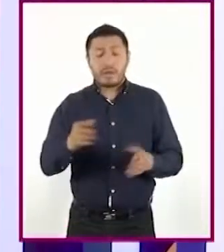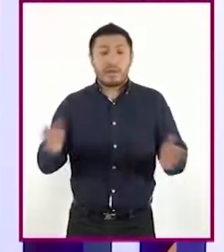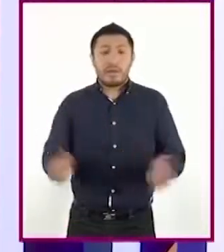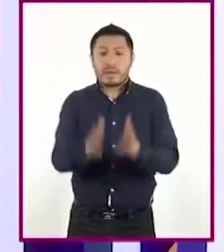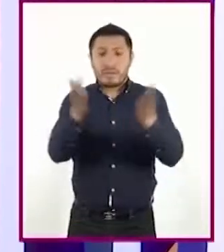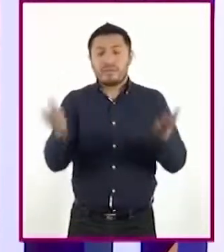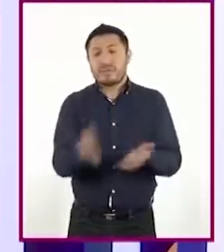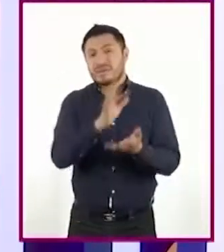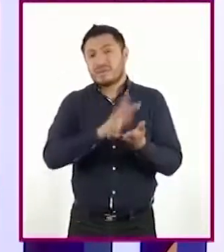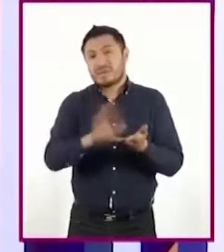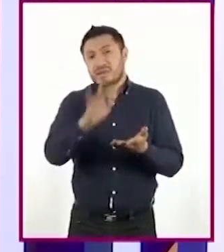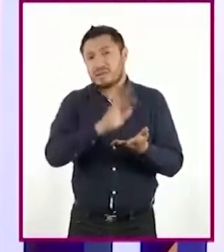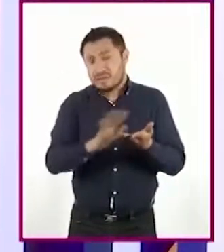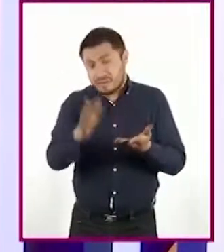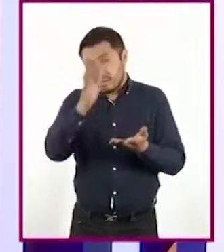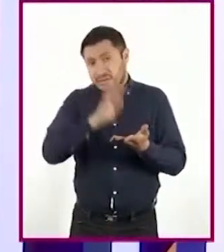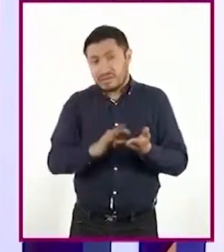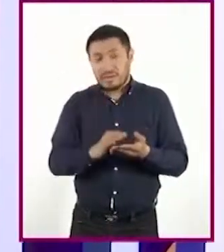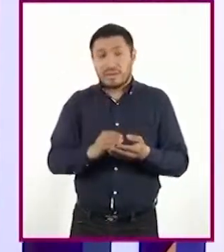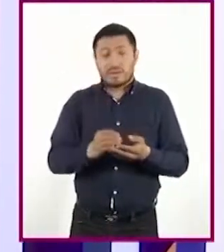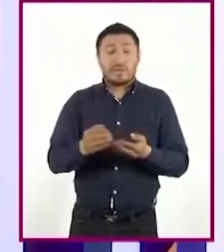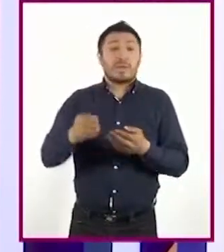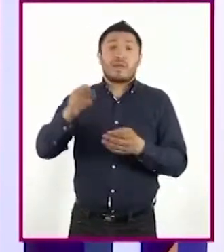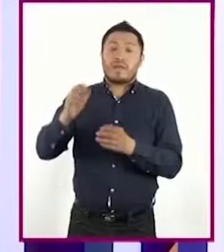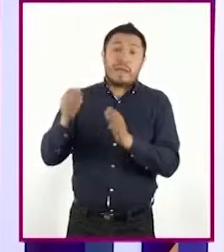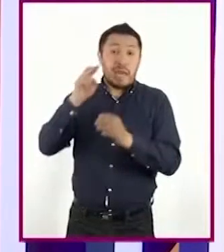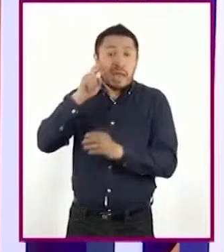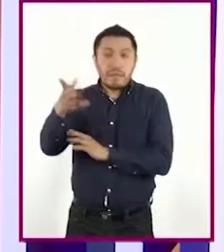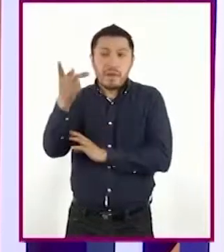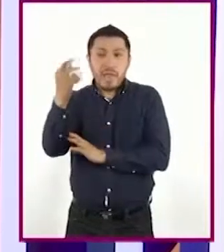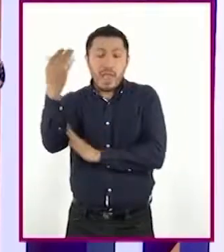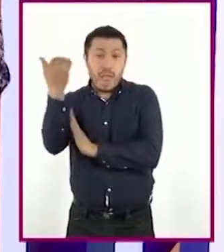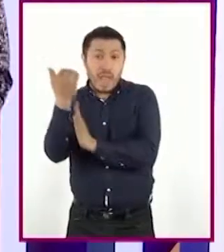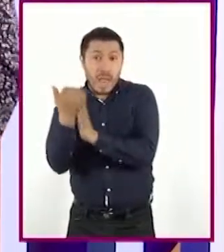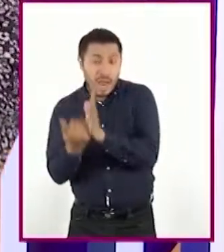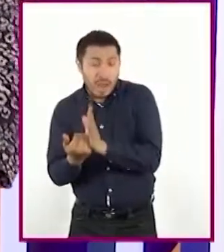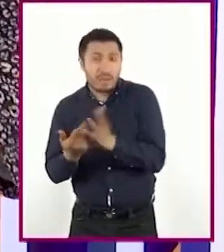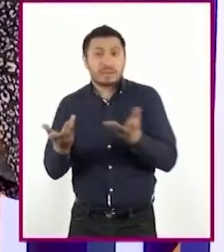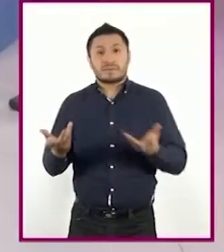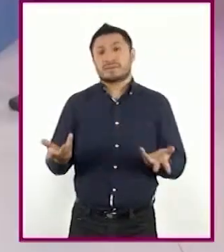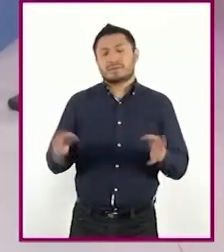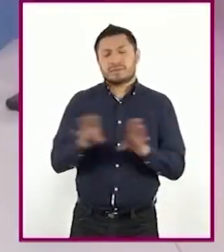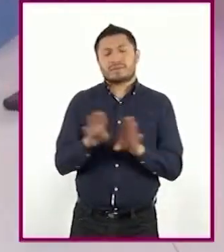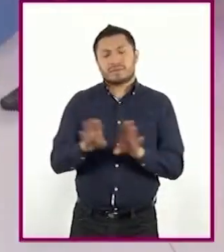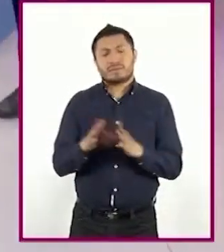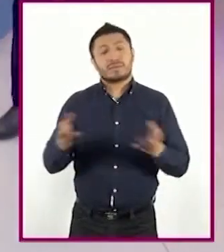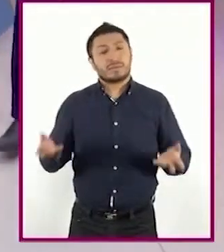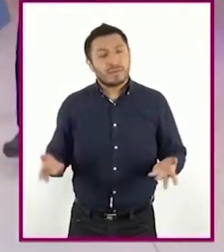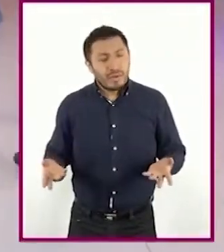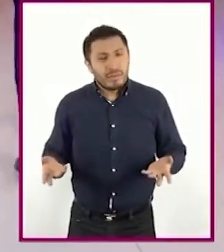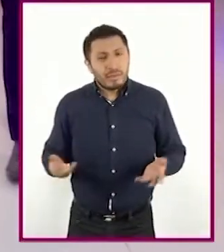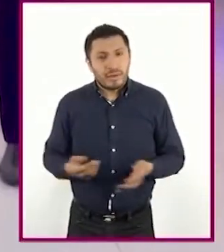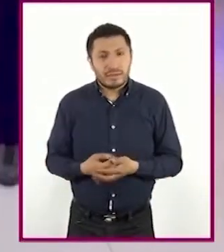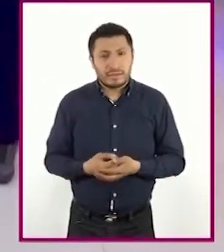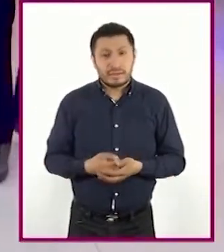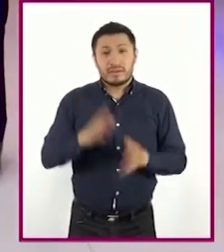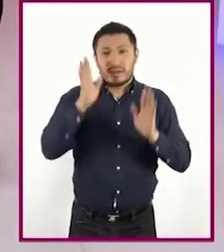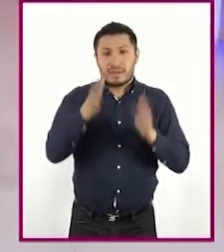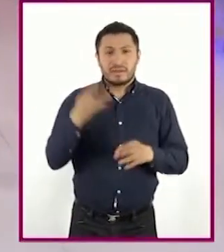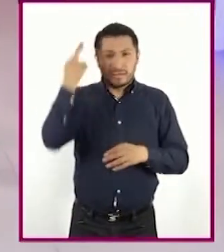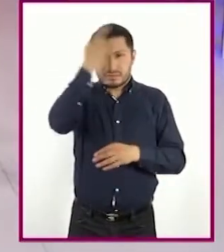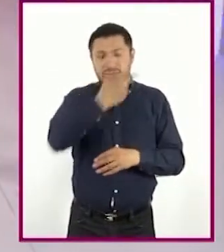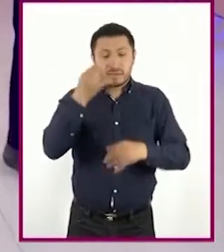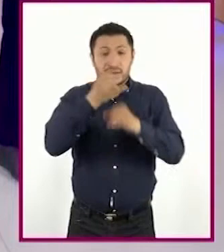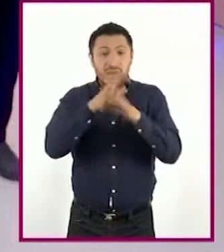sobre las horas dedicadas a ver televisión de la población encuestada? Ya se ha analizado la información de